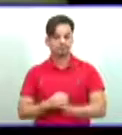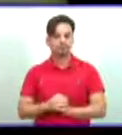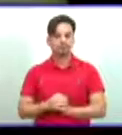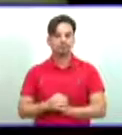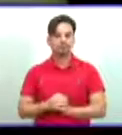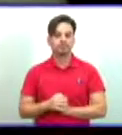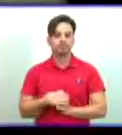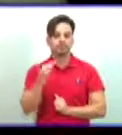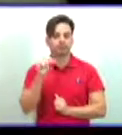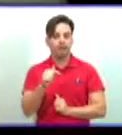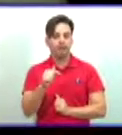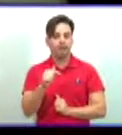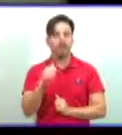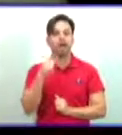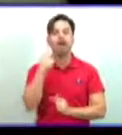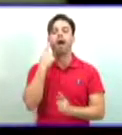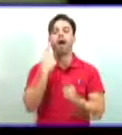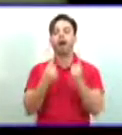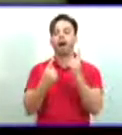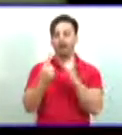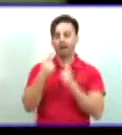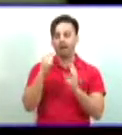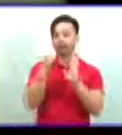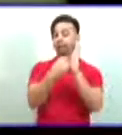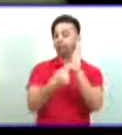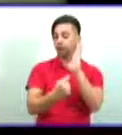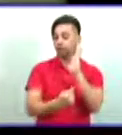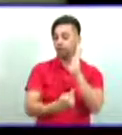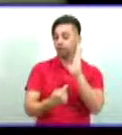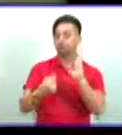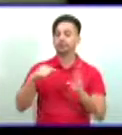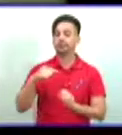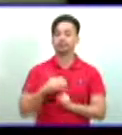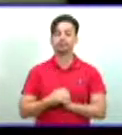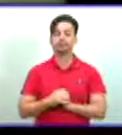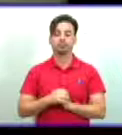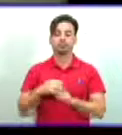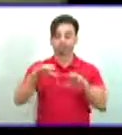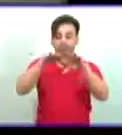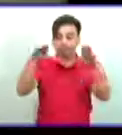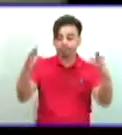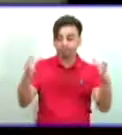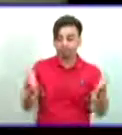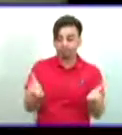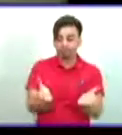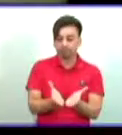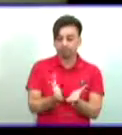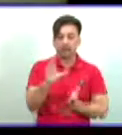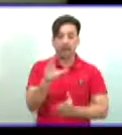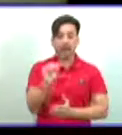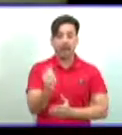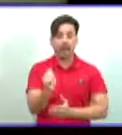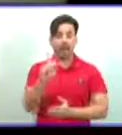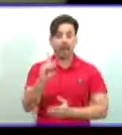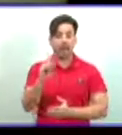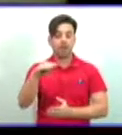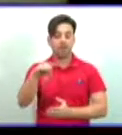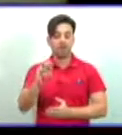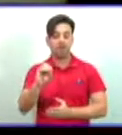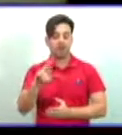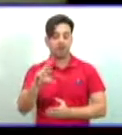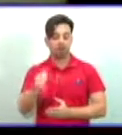algunos elementos que caracterizan a la atmósfera y que por supuesto la hacen imprescindible para la vida. Pero recordemos